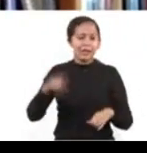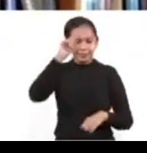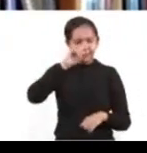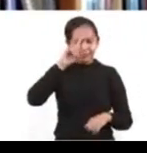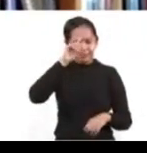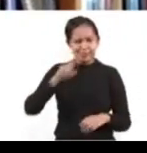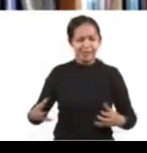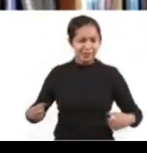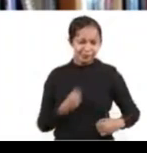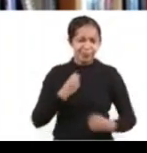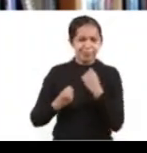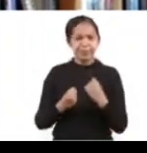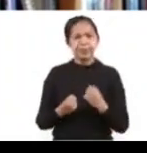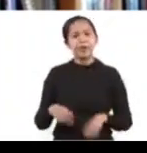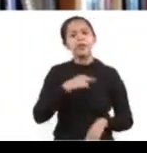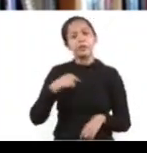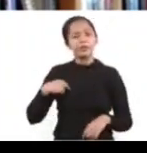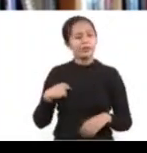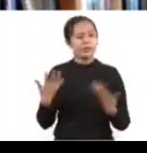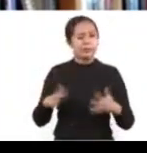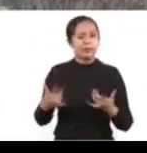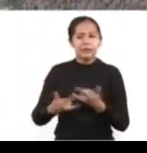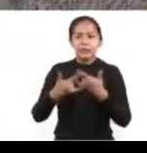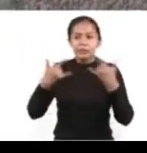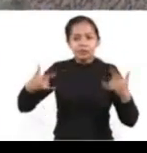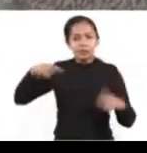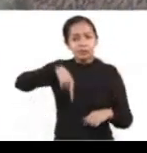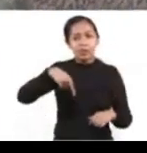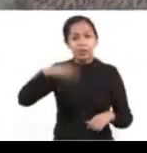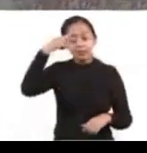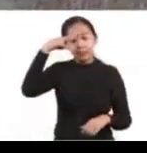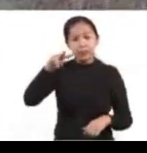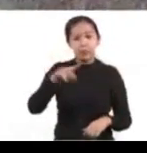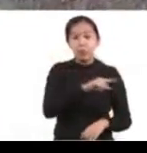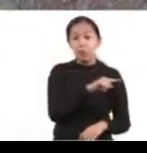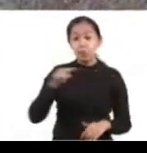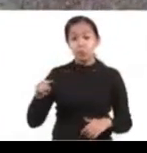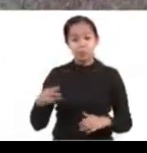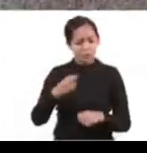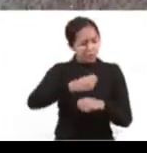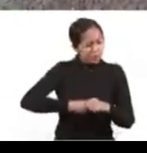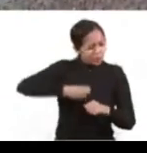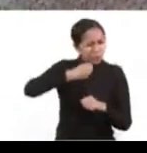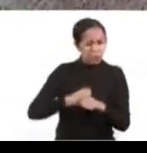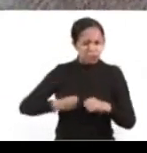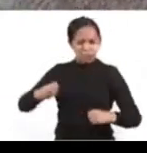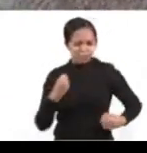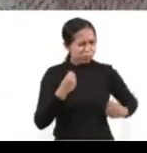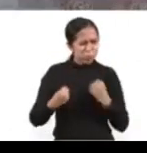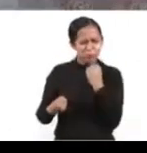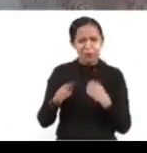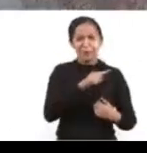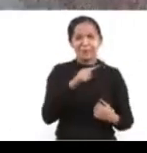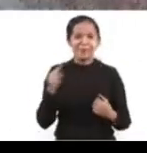Este es un evento inédito e histórico en la ciudad. Y ustedes que llevan meses practicando y ensayando son las y